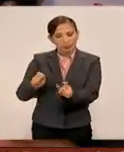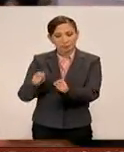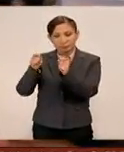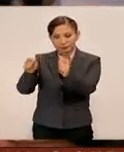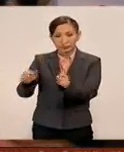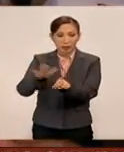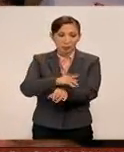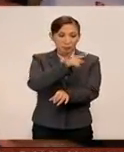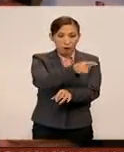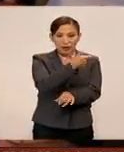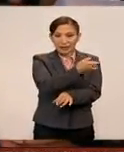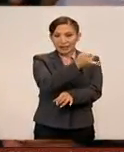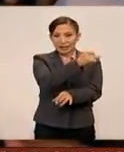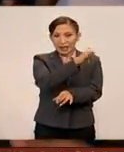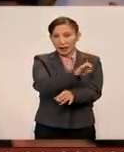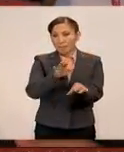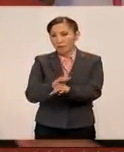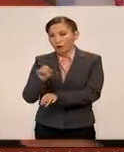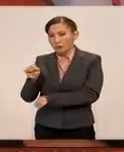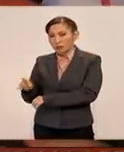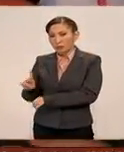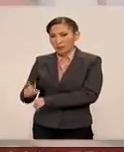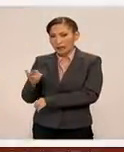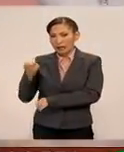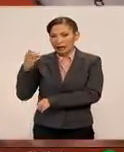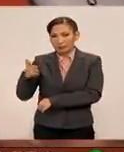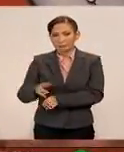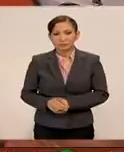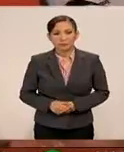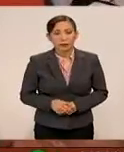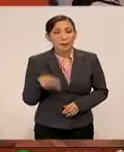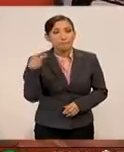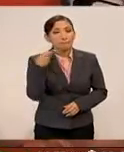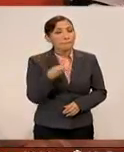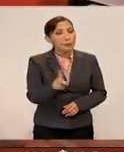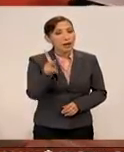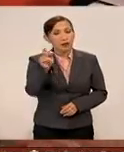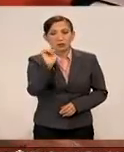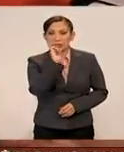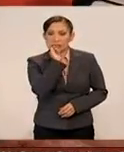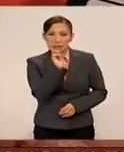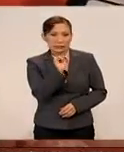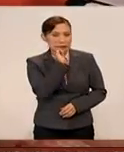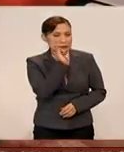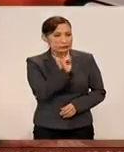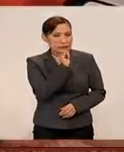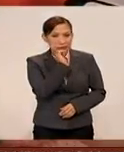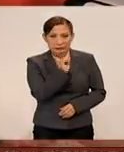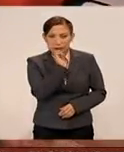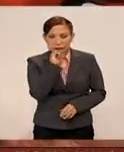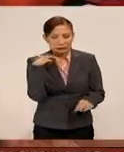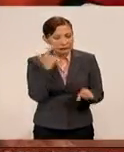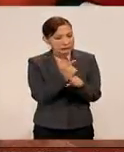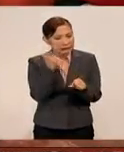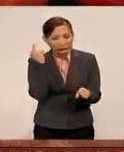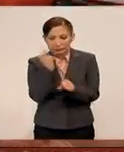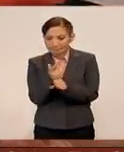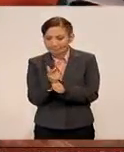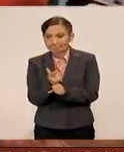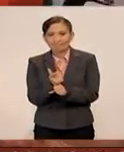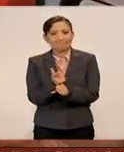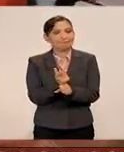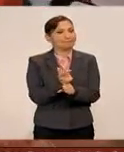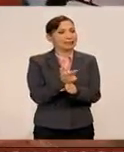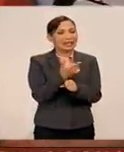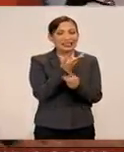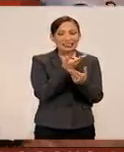designados tanto por el GIEI como por la Procuraduría. Sin embargo, no es posible identificar